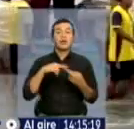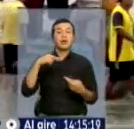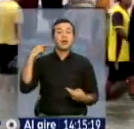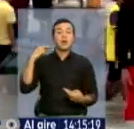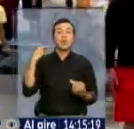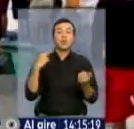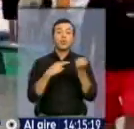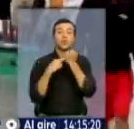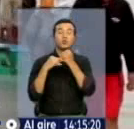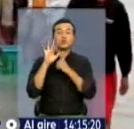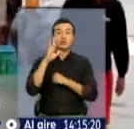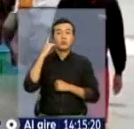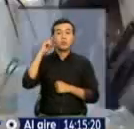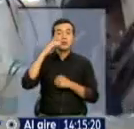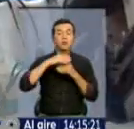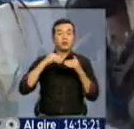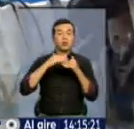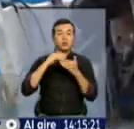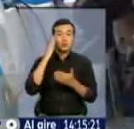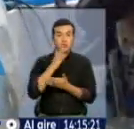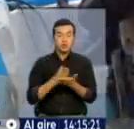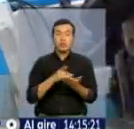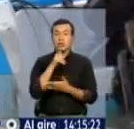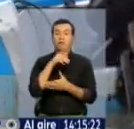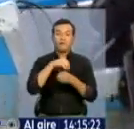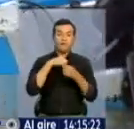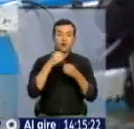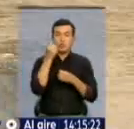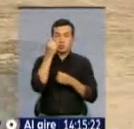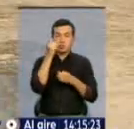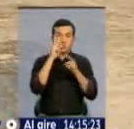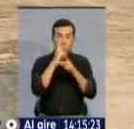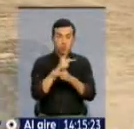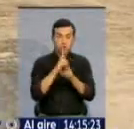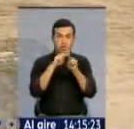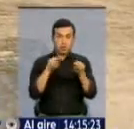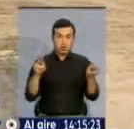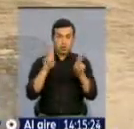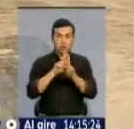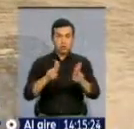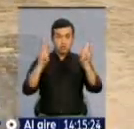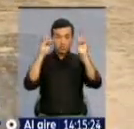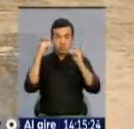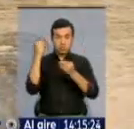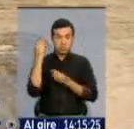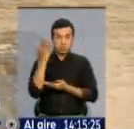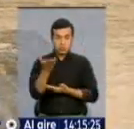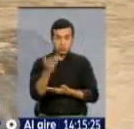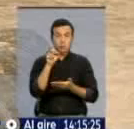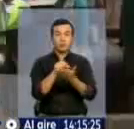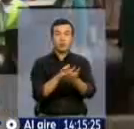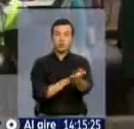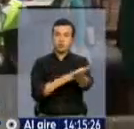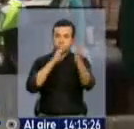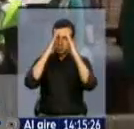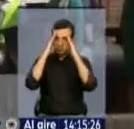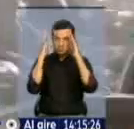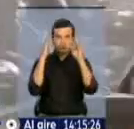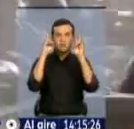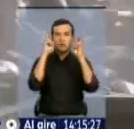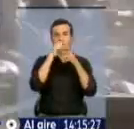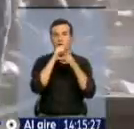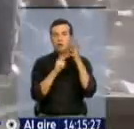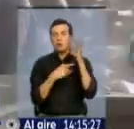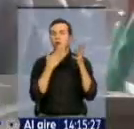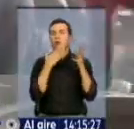piloto, $5.5 millones, provienen del Fondo Mundial para el Medio Ambiente de las Naciones Unidas. El proyecto se centrará en abordar aspectos